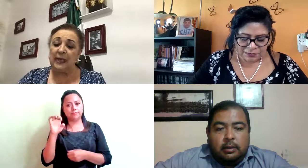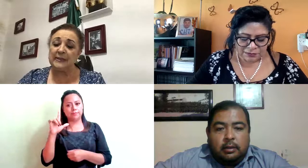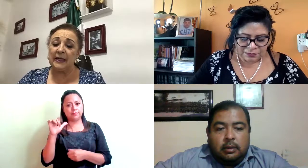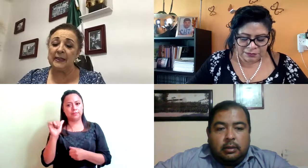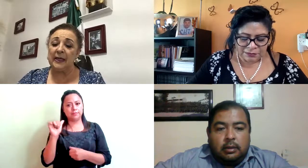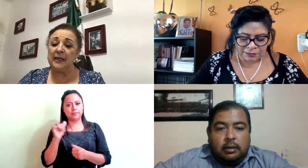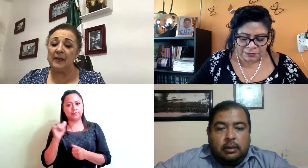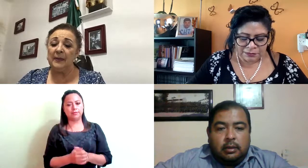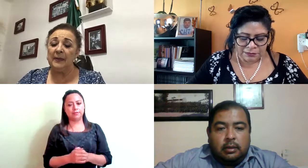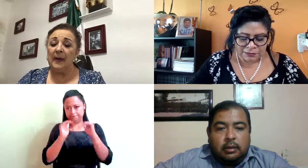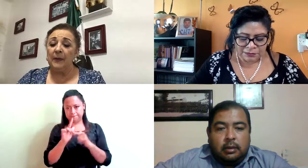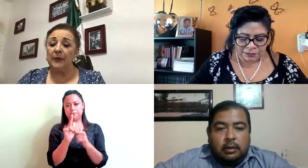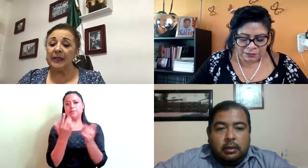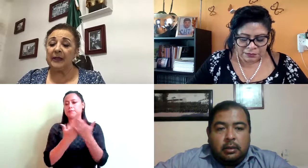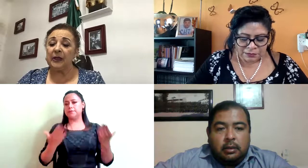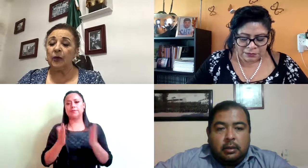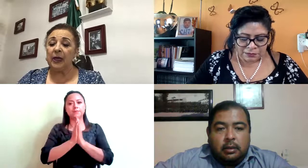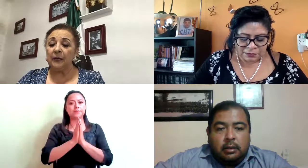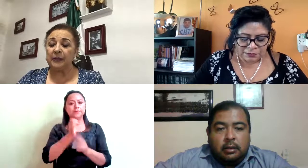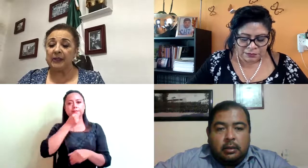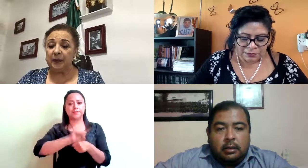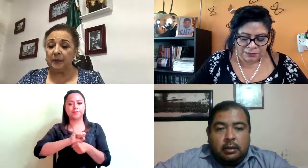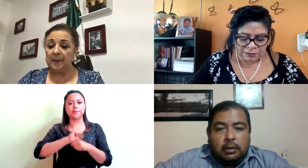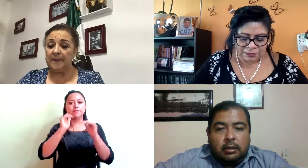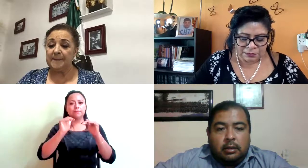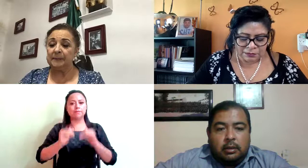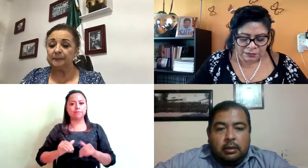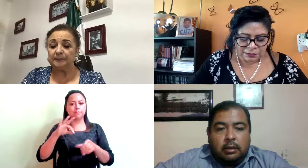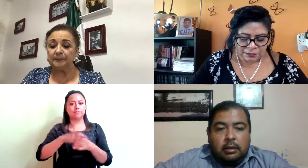Solicito a la secretaría proceda a recoger la votación.